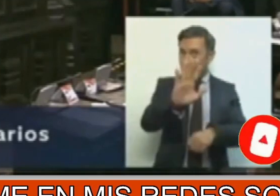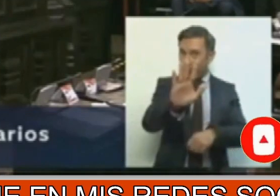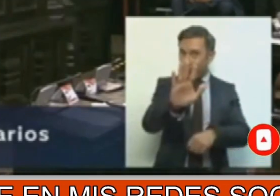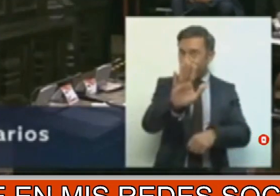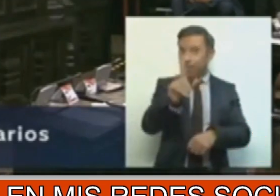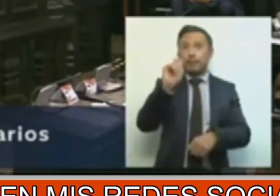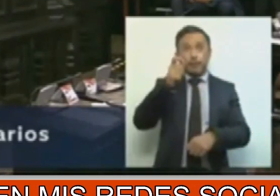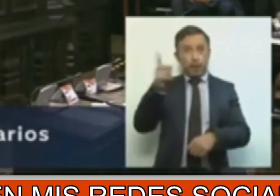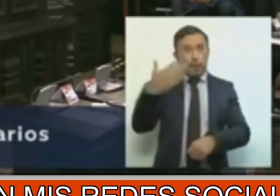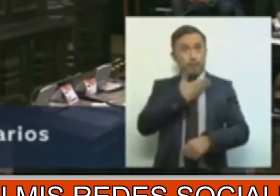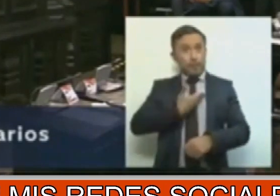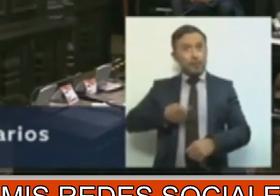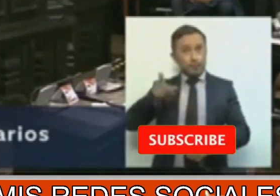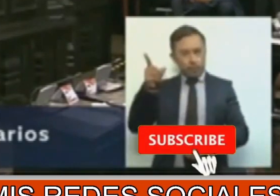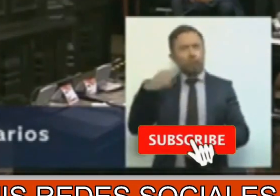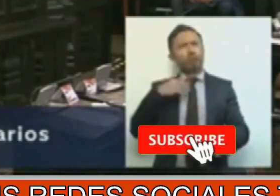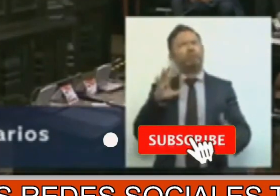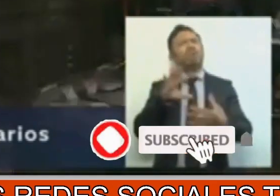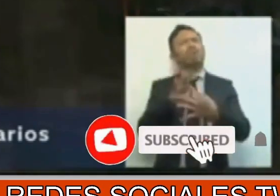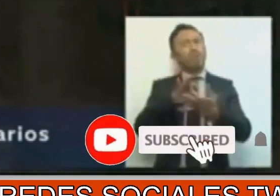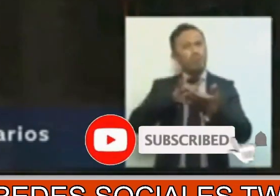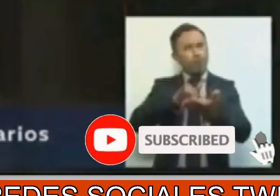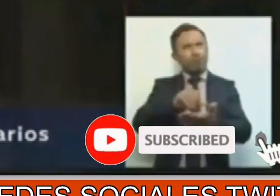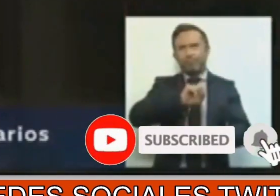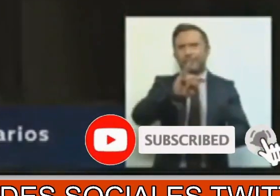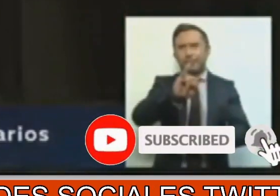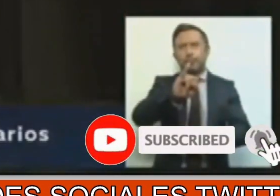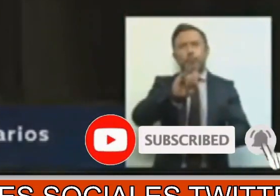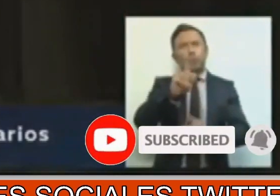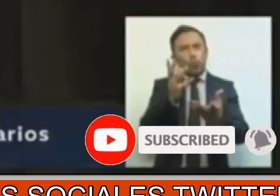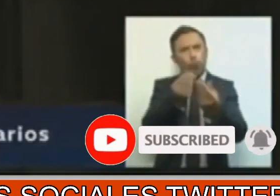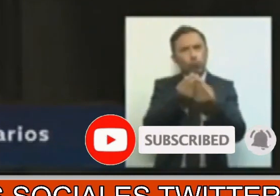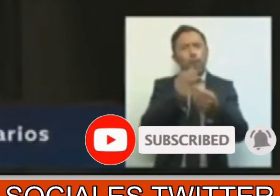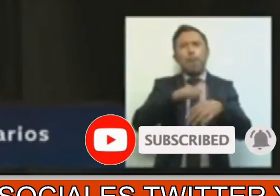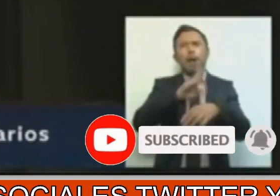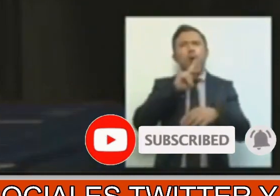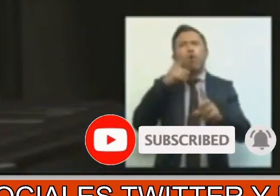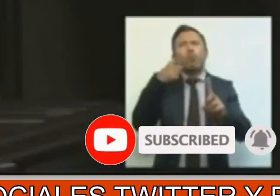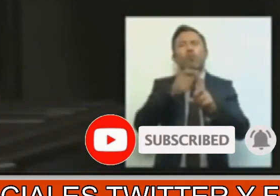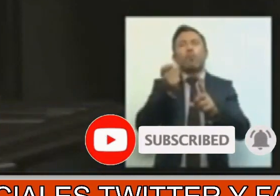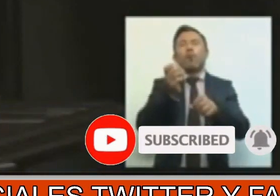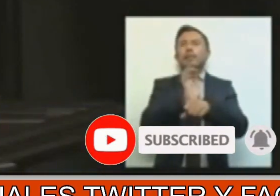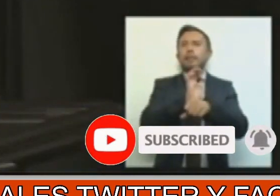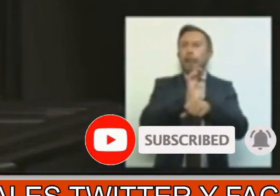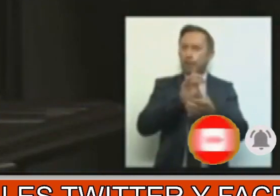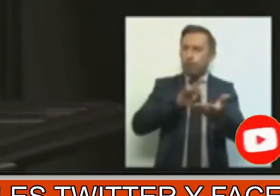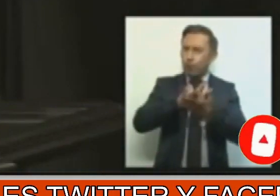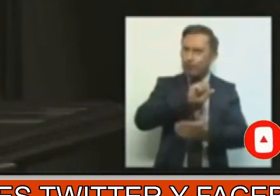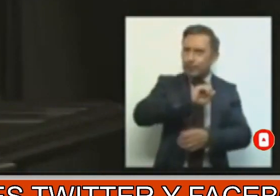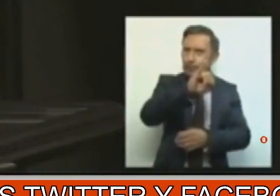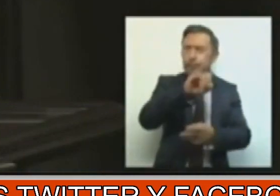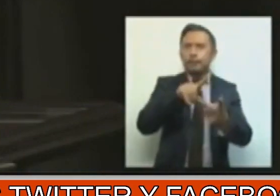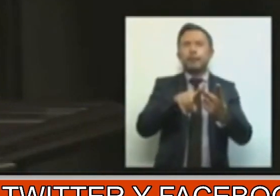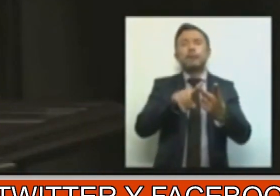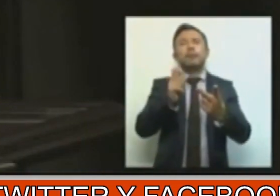ellos, que los presidentes está por las mejores causas, está por lo del cine, está por los defensores